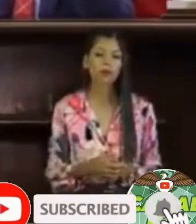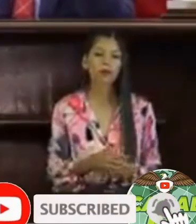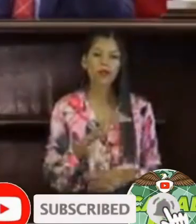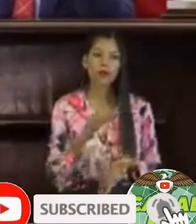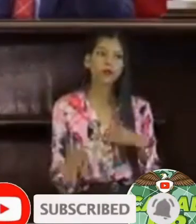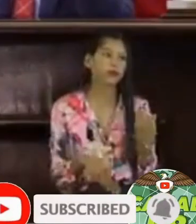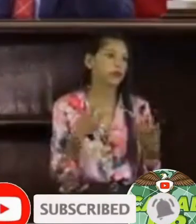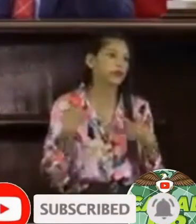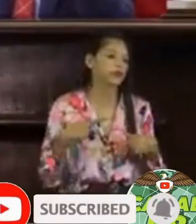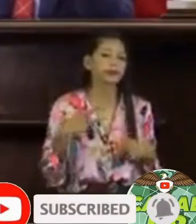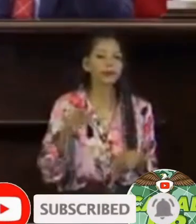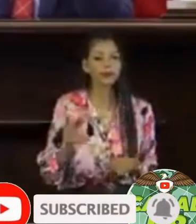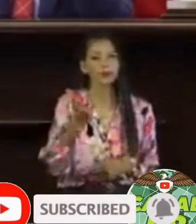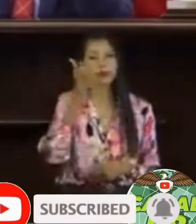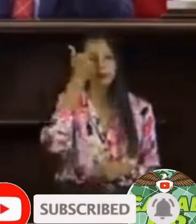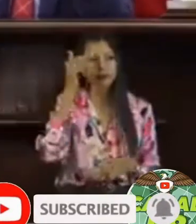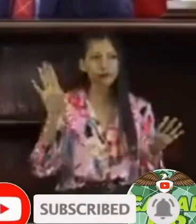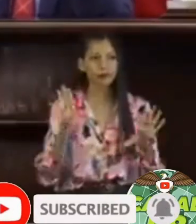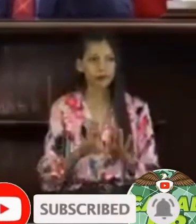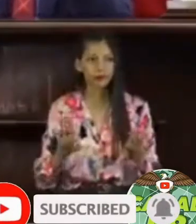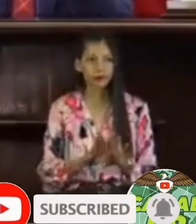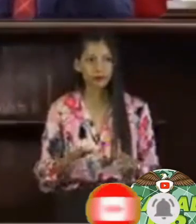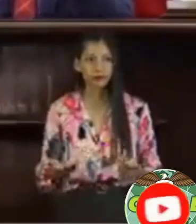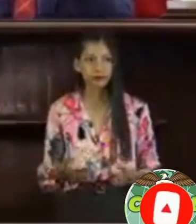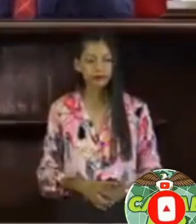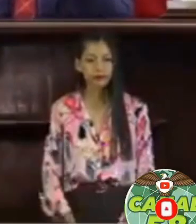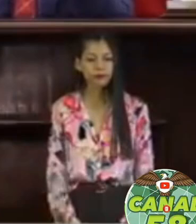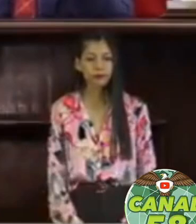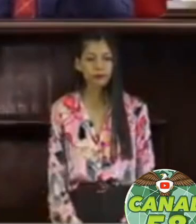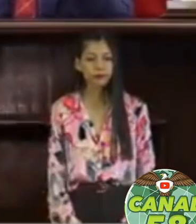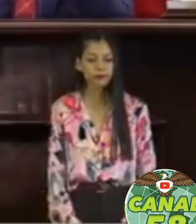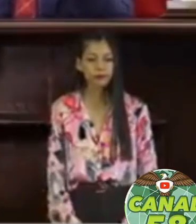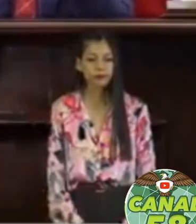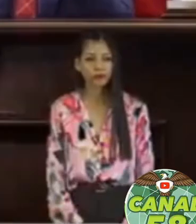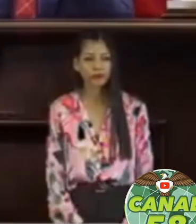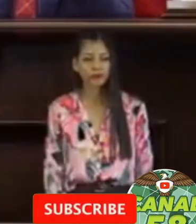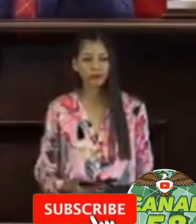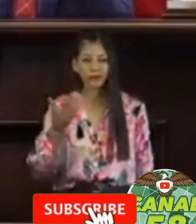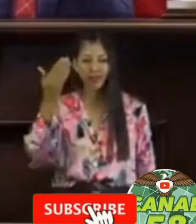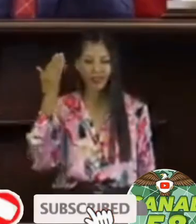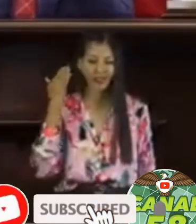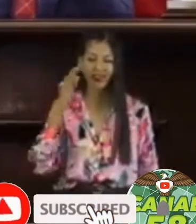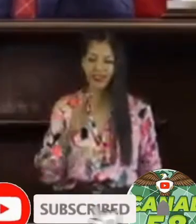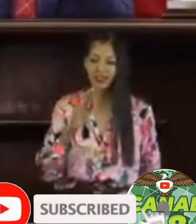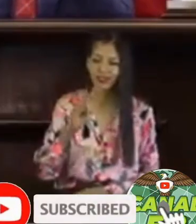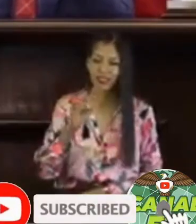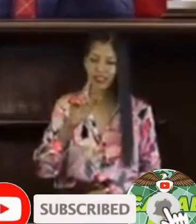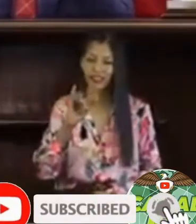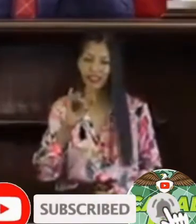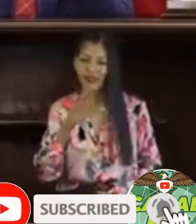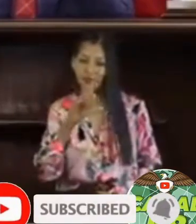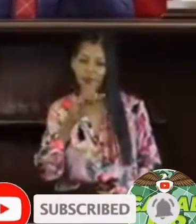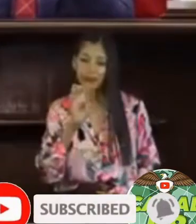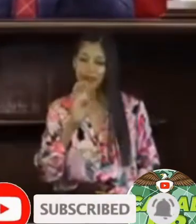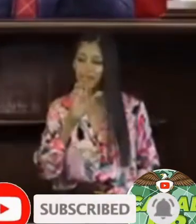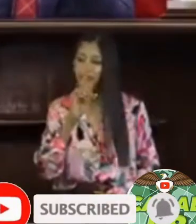Amigos y amigas, vamos a ir a la información porque el secretario de Gobernación, Adán Augusto, anda